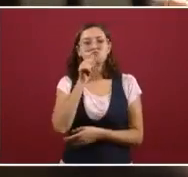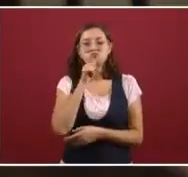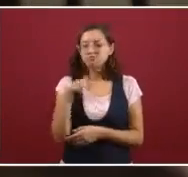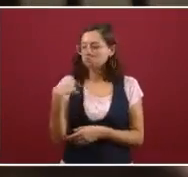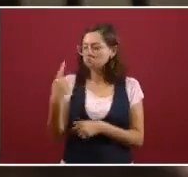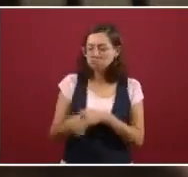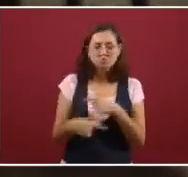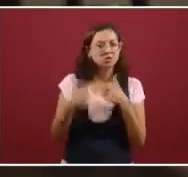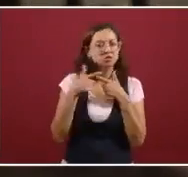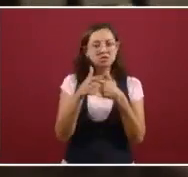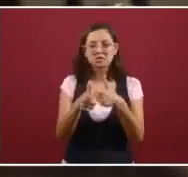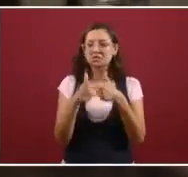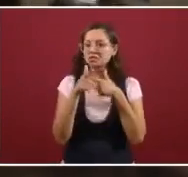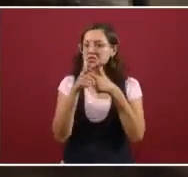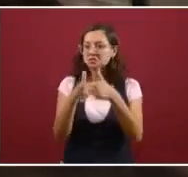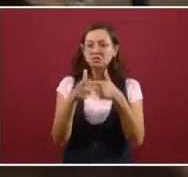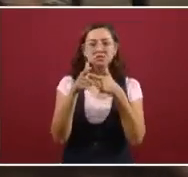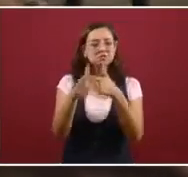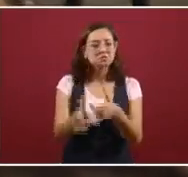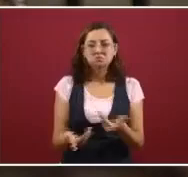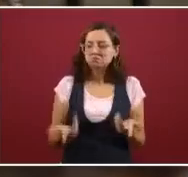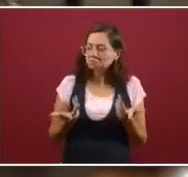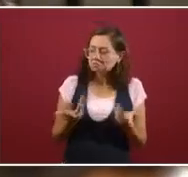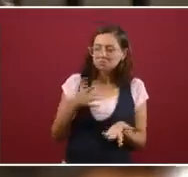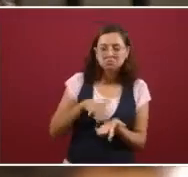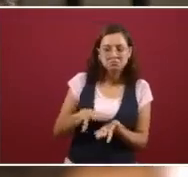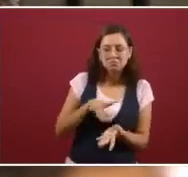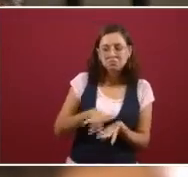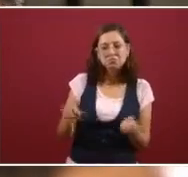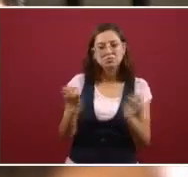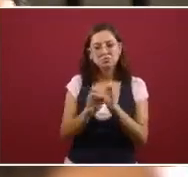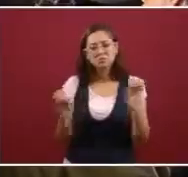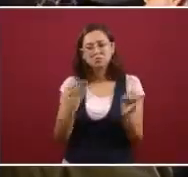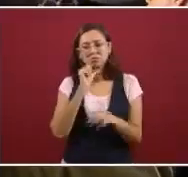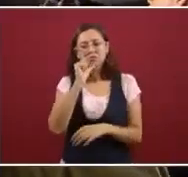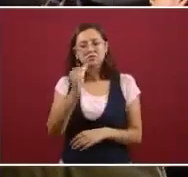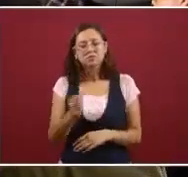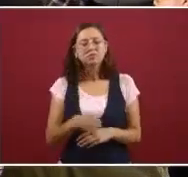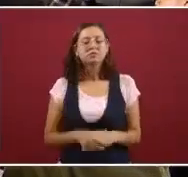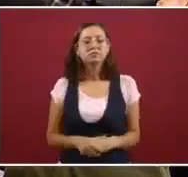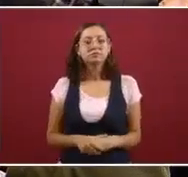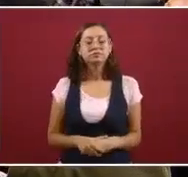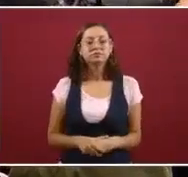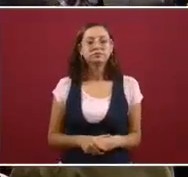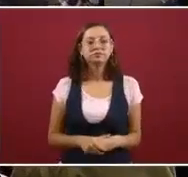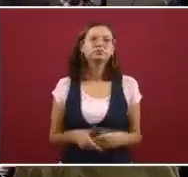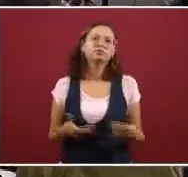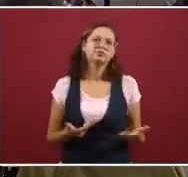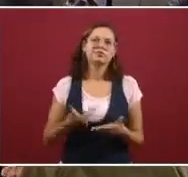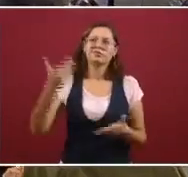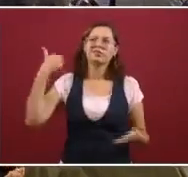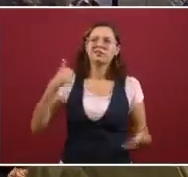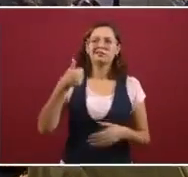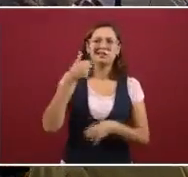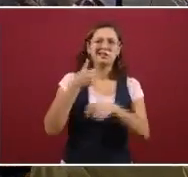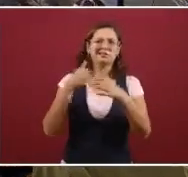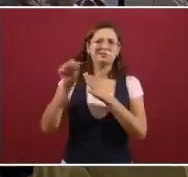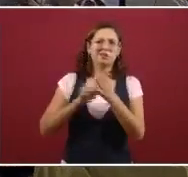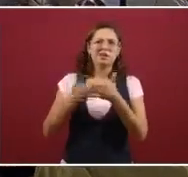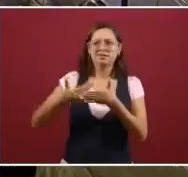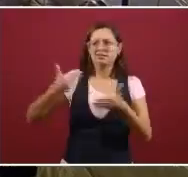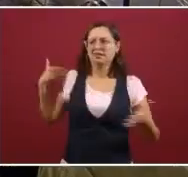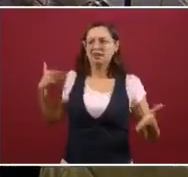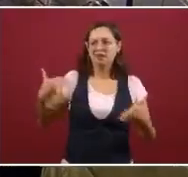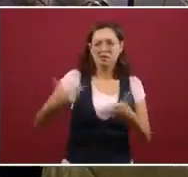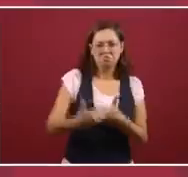bien, reciben bien su apoyo. Por eso le comentaba esto. Hemos avanzado mucho desde entonces a la fecha. Yo